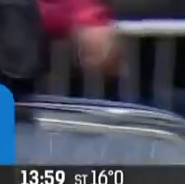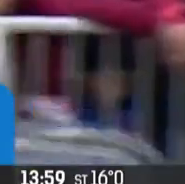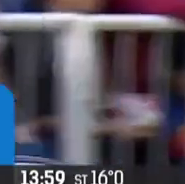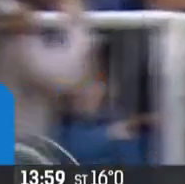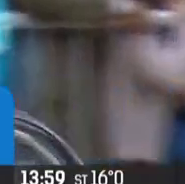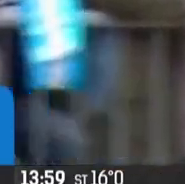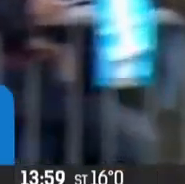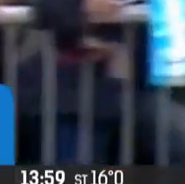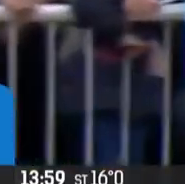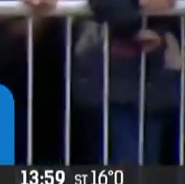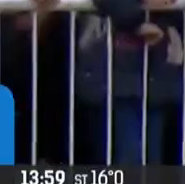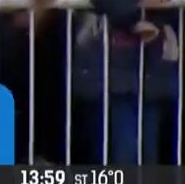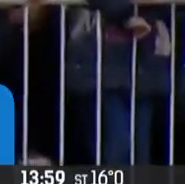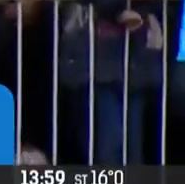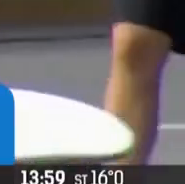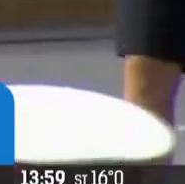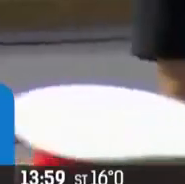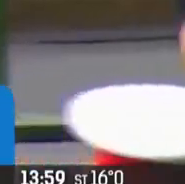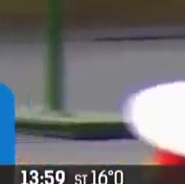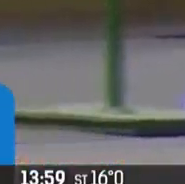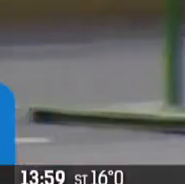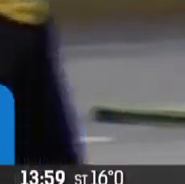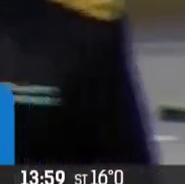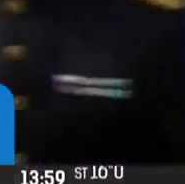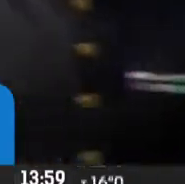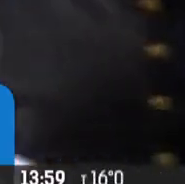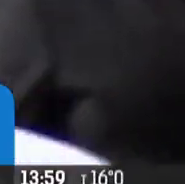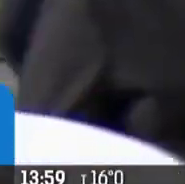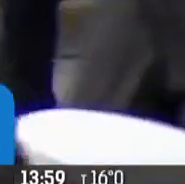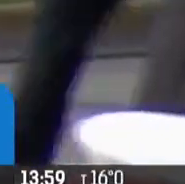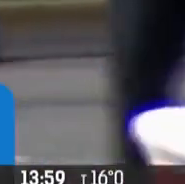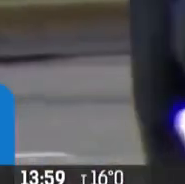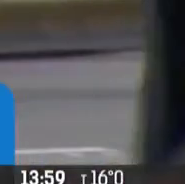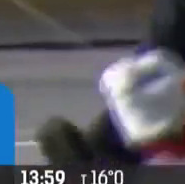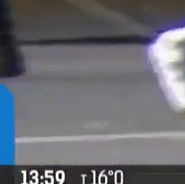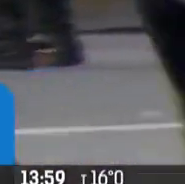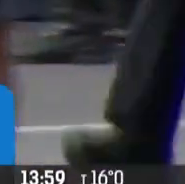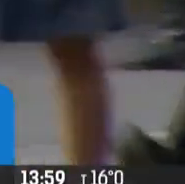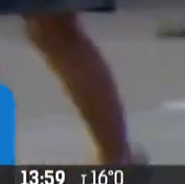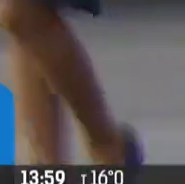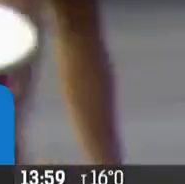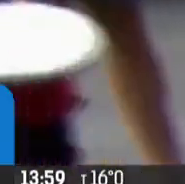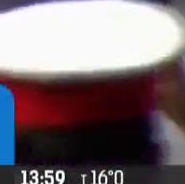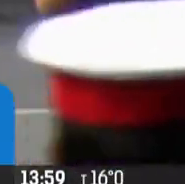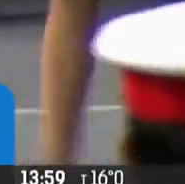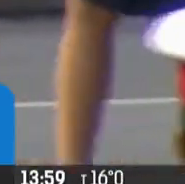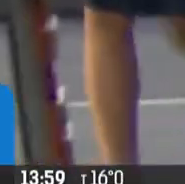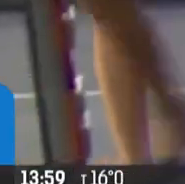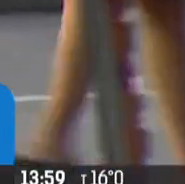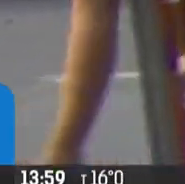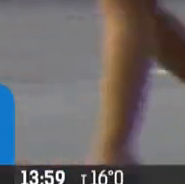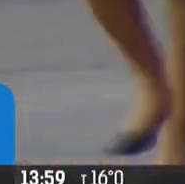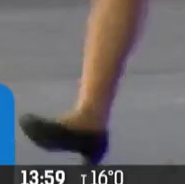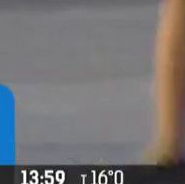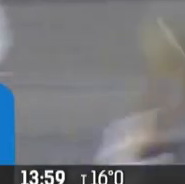ahora el cual oficial la guardia histórica sección que es un informe de la institución desde sus orígenes